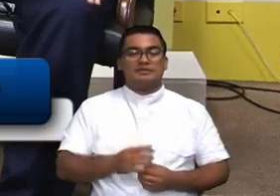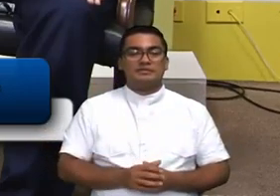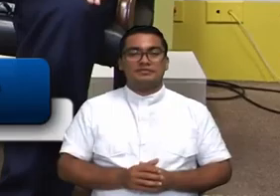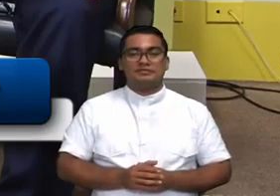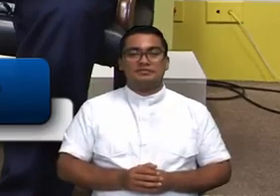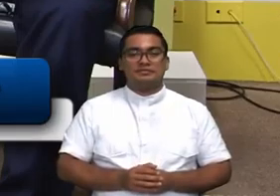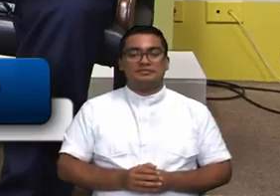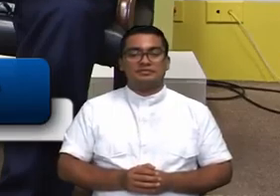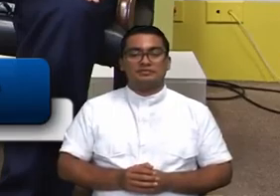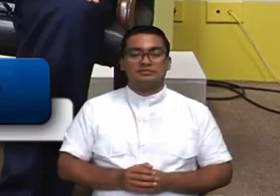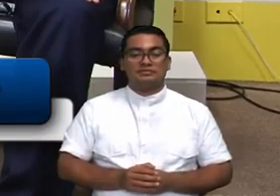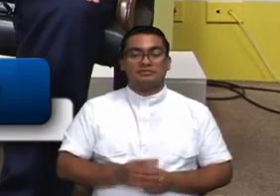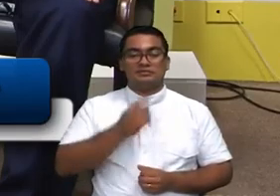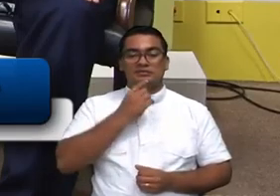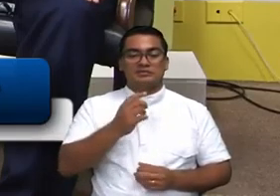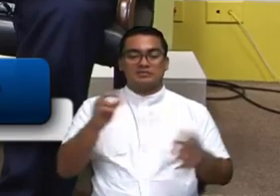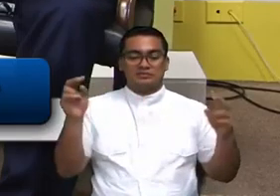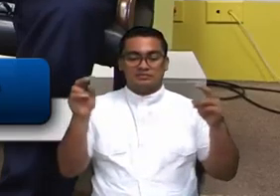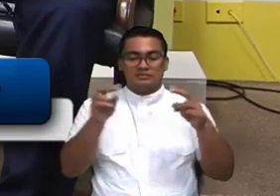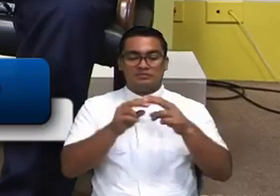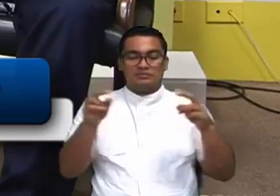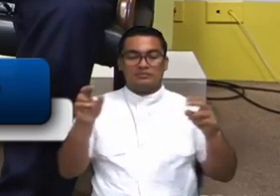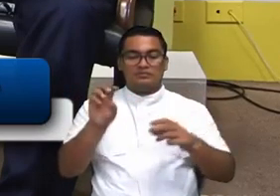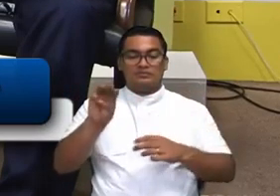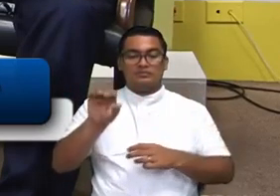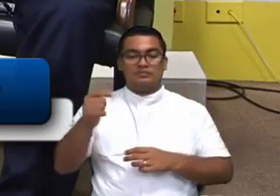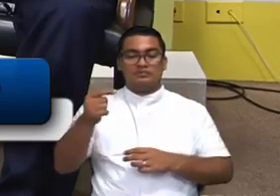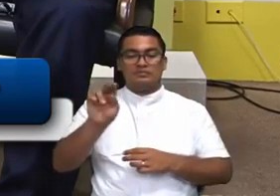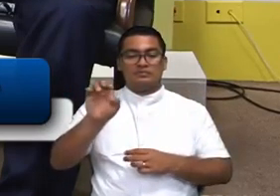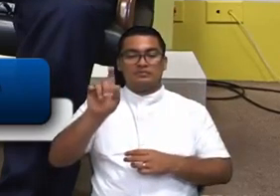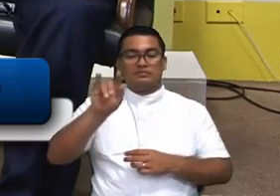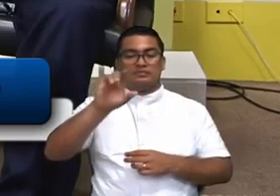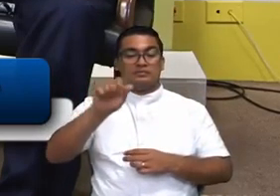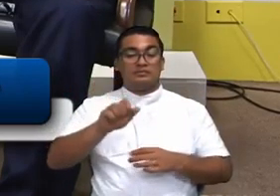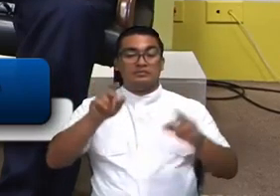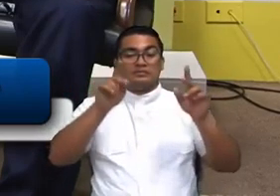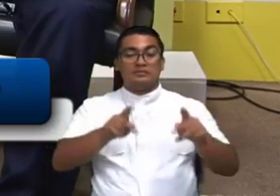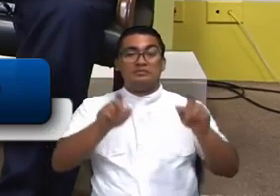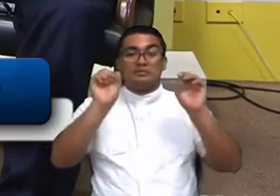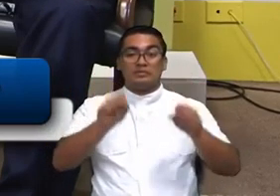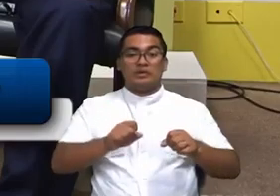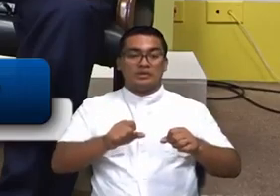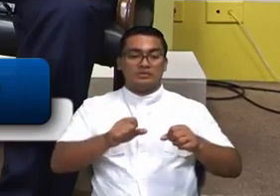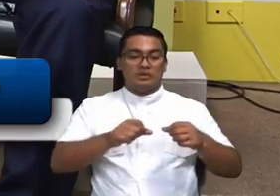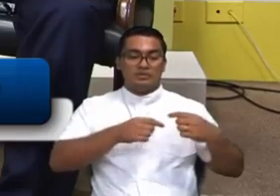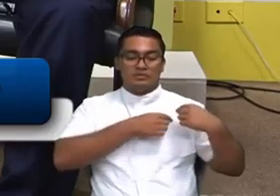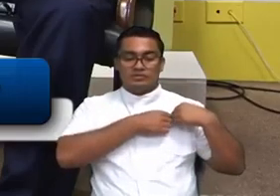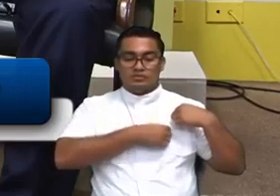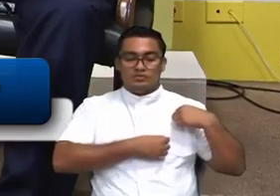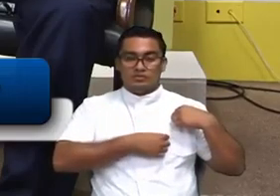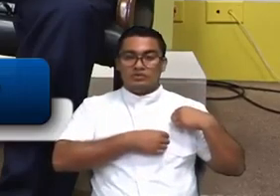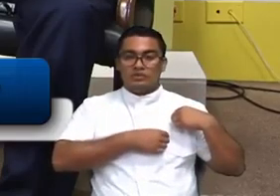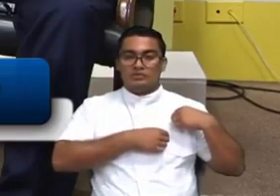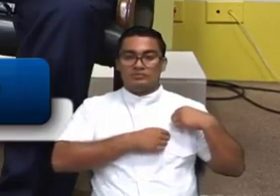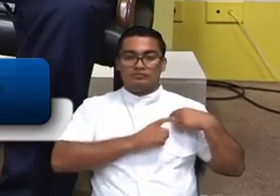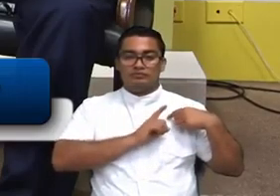La resonancia magnética está contraindicada en los pacientes que puedan tener un marcapaso, ya, porque esto puede